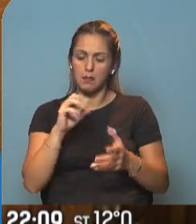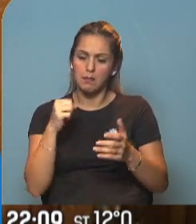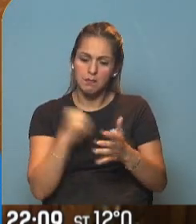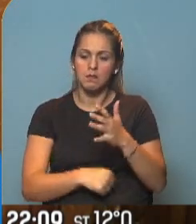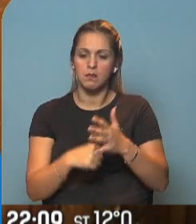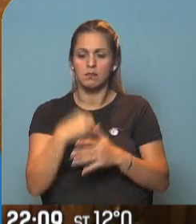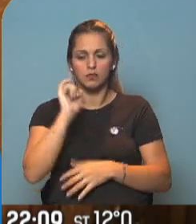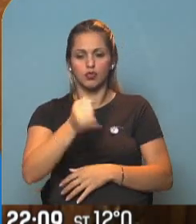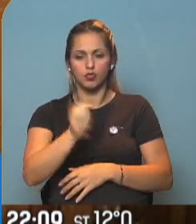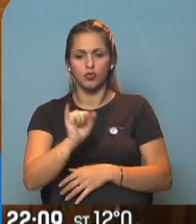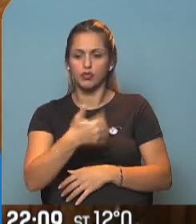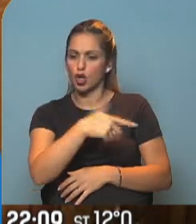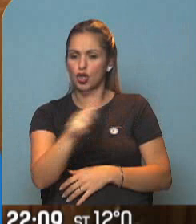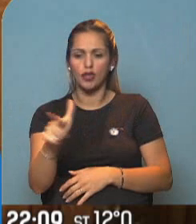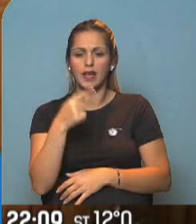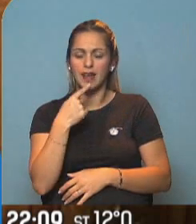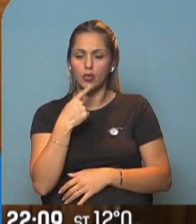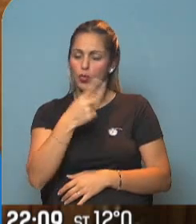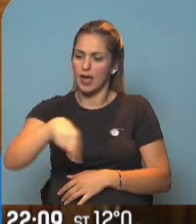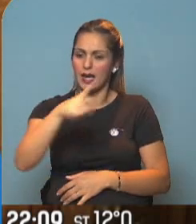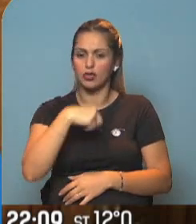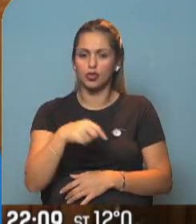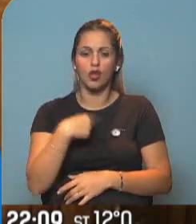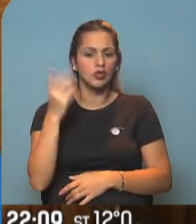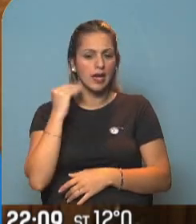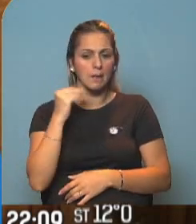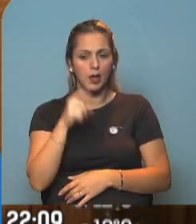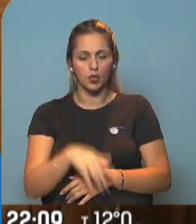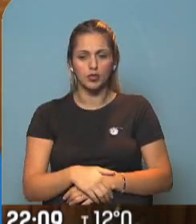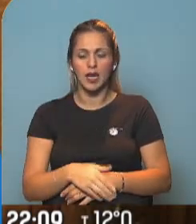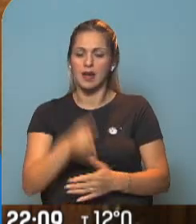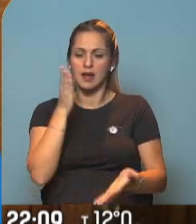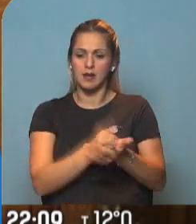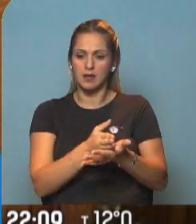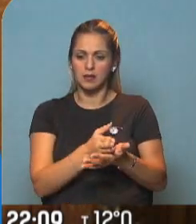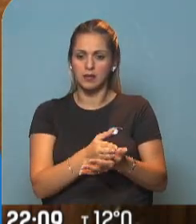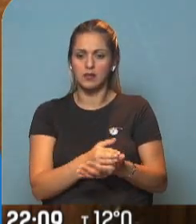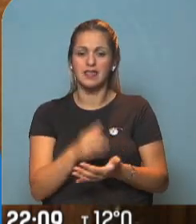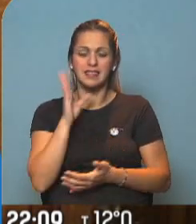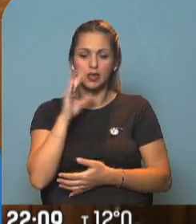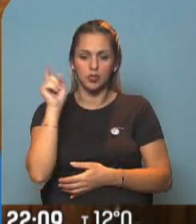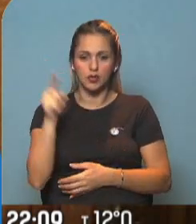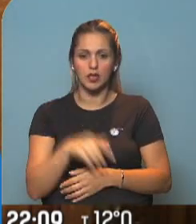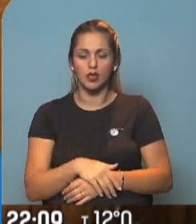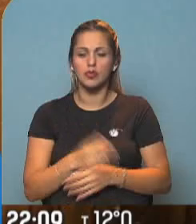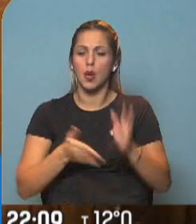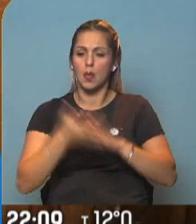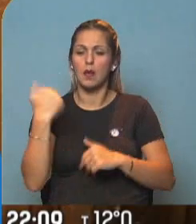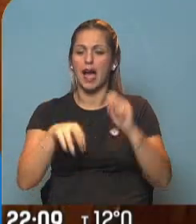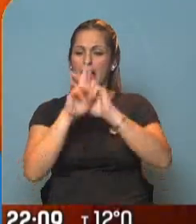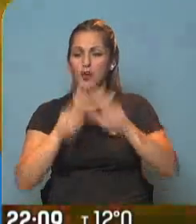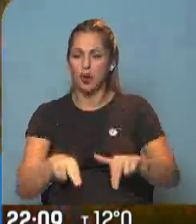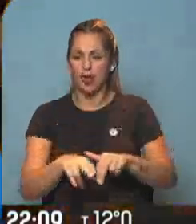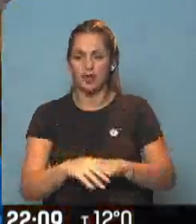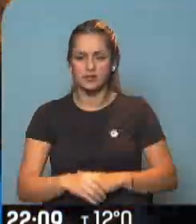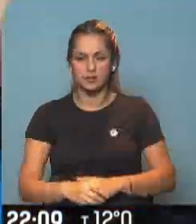No tengan ninguna duda, queridos compatriotas que me escuchan, las sanciones de Mr. Trump serán anuladas y